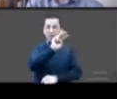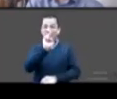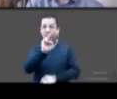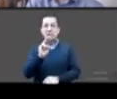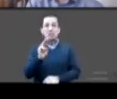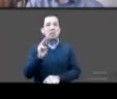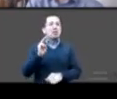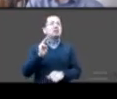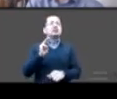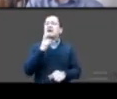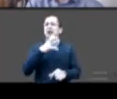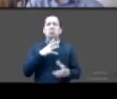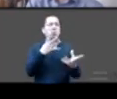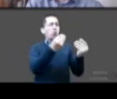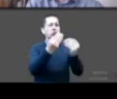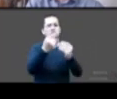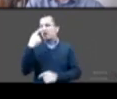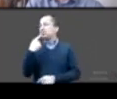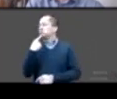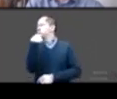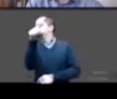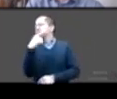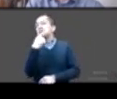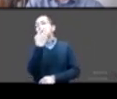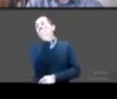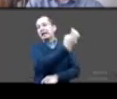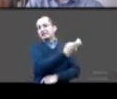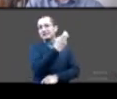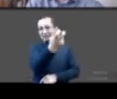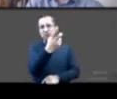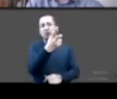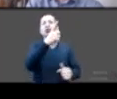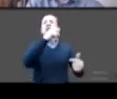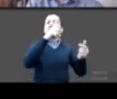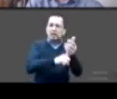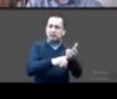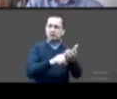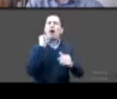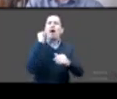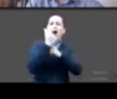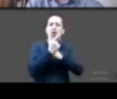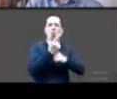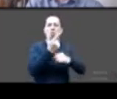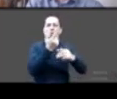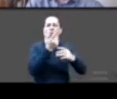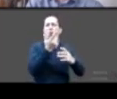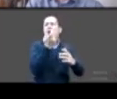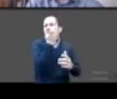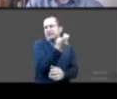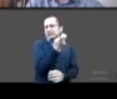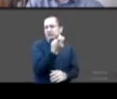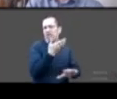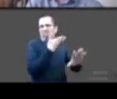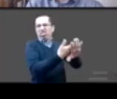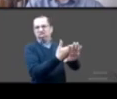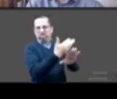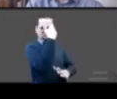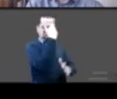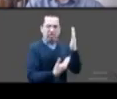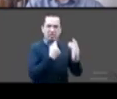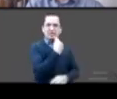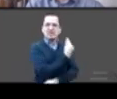sido denunciados de tener algún tipo de material de esta naturaleza. Y vean ustedes cómo en